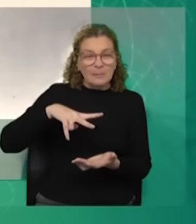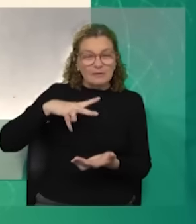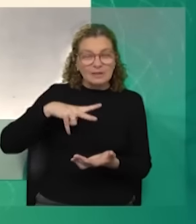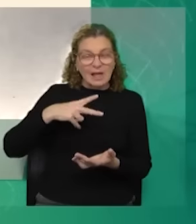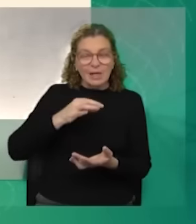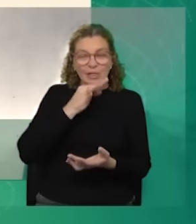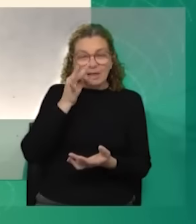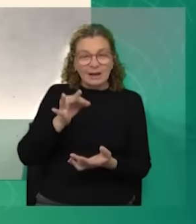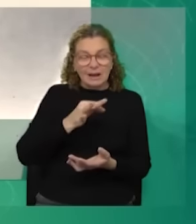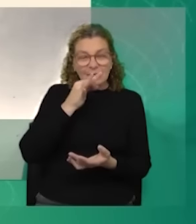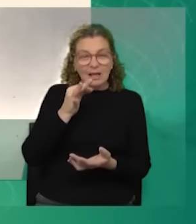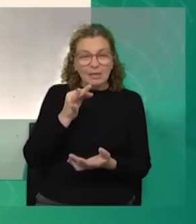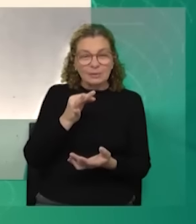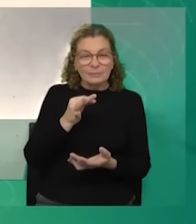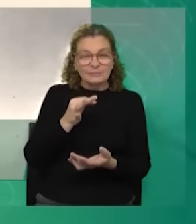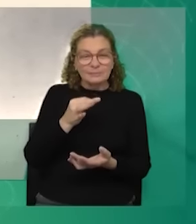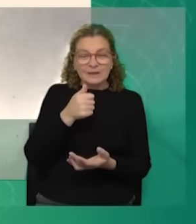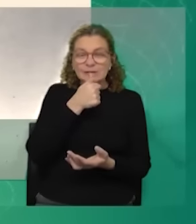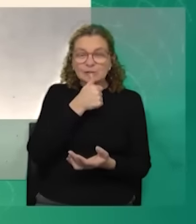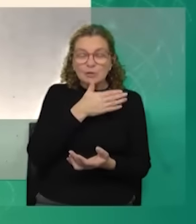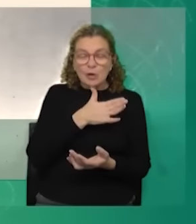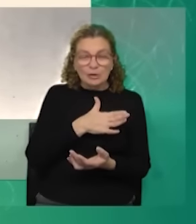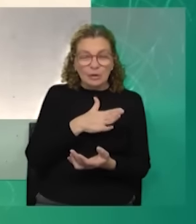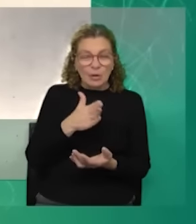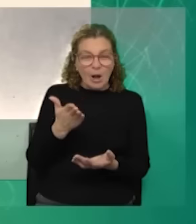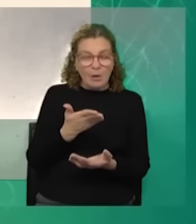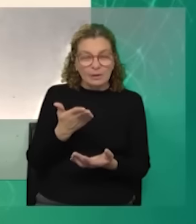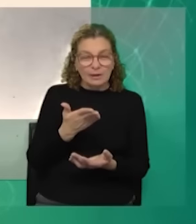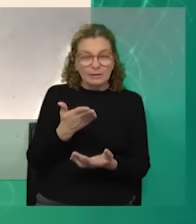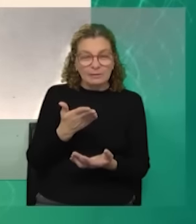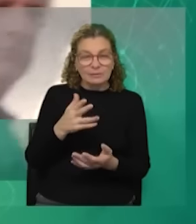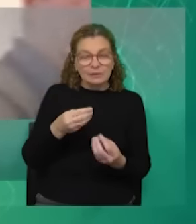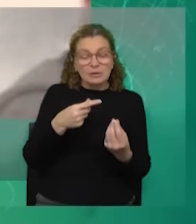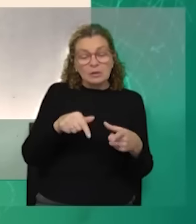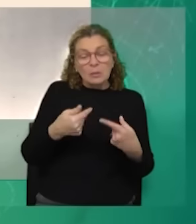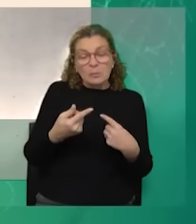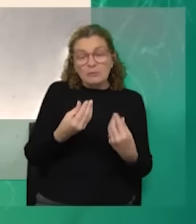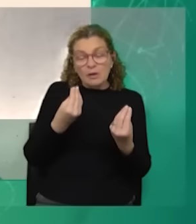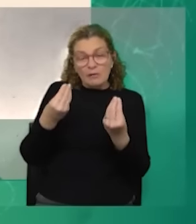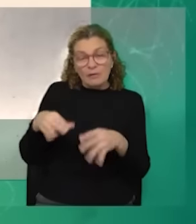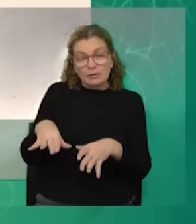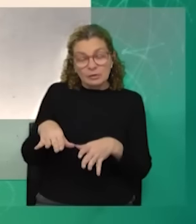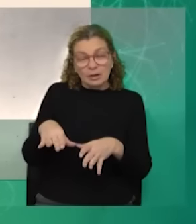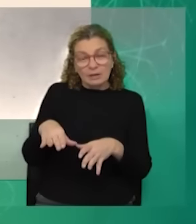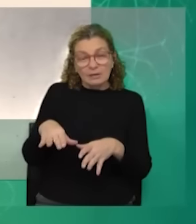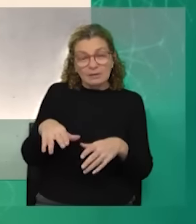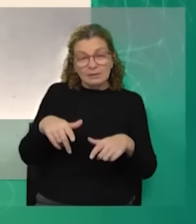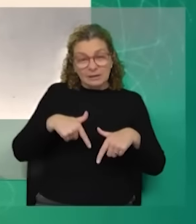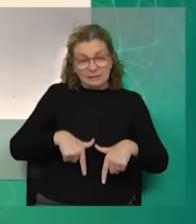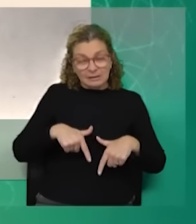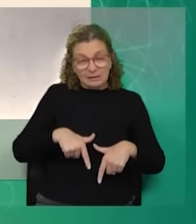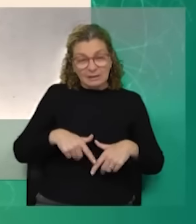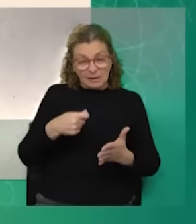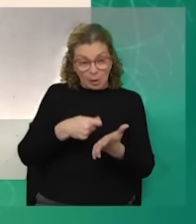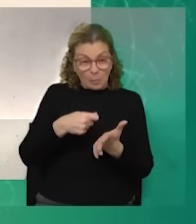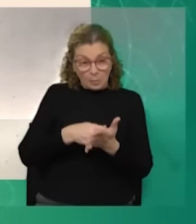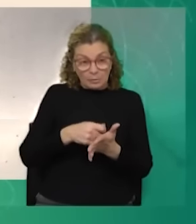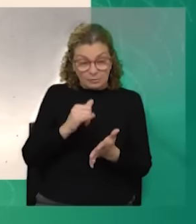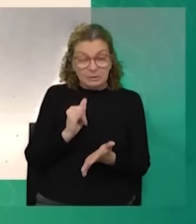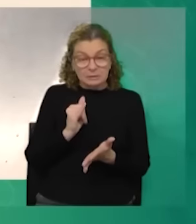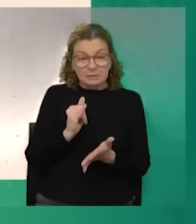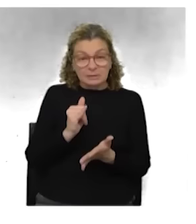declarado movimento histórico y este y bueno después fue abandonado lo compró la intendencia